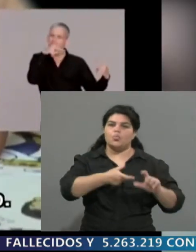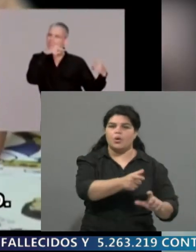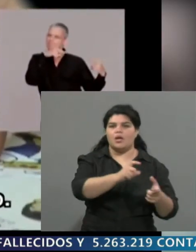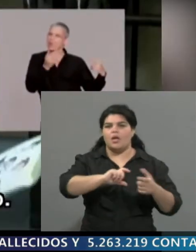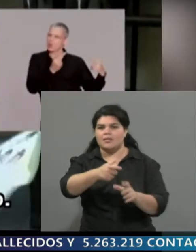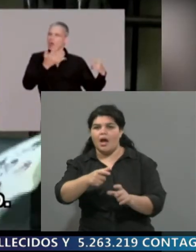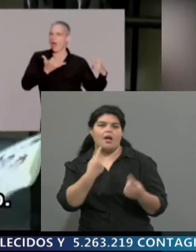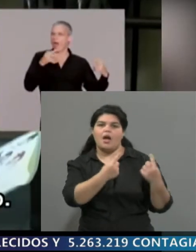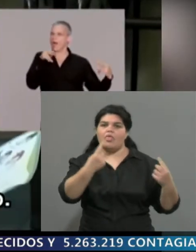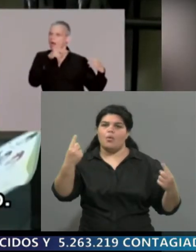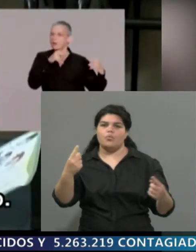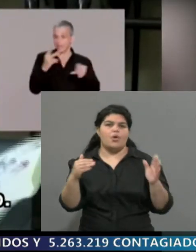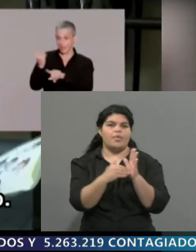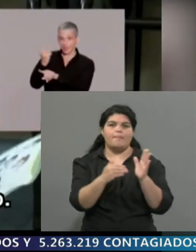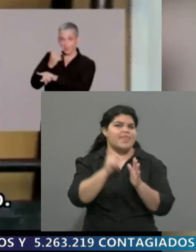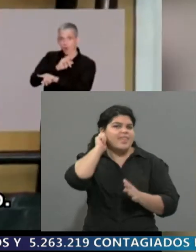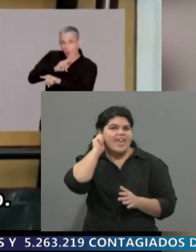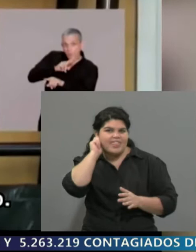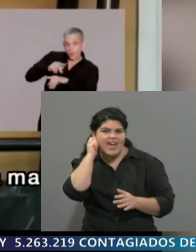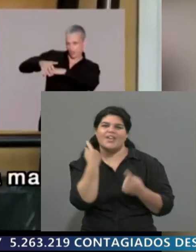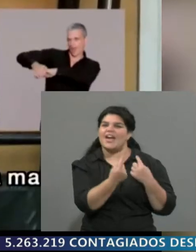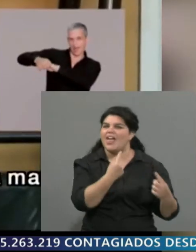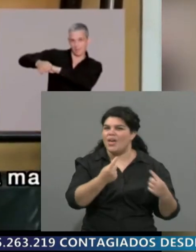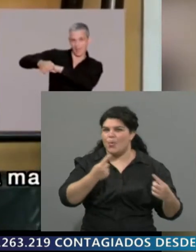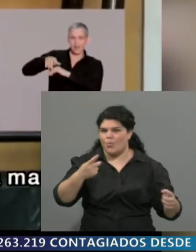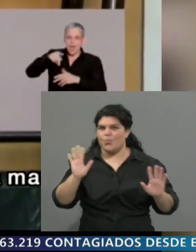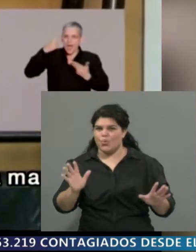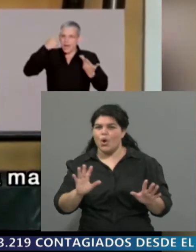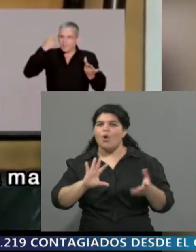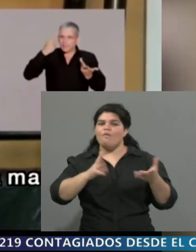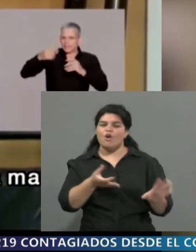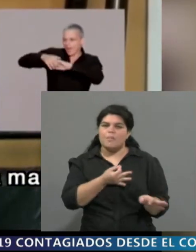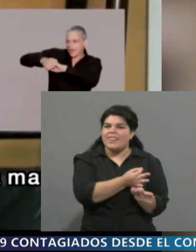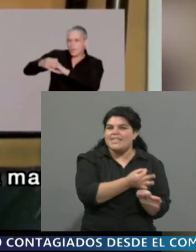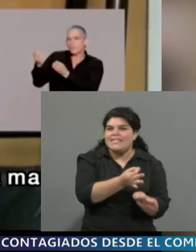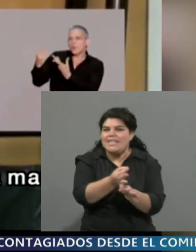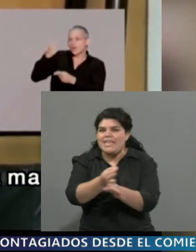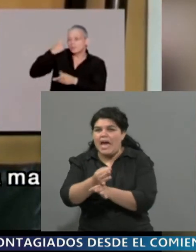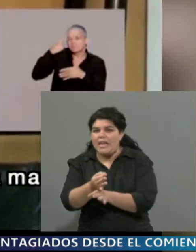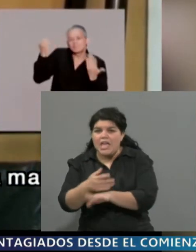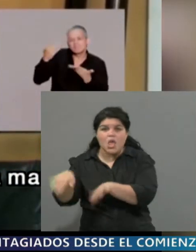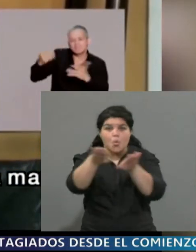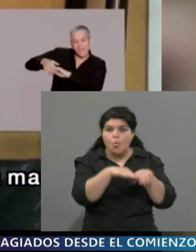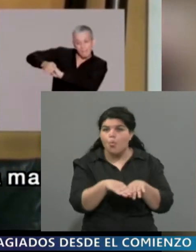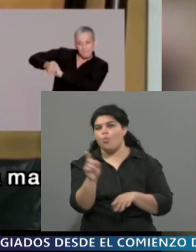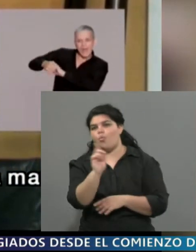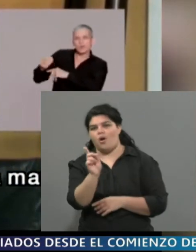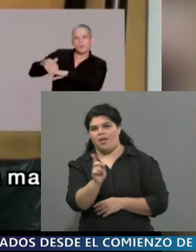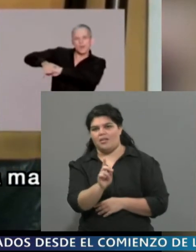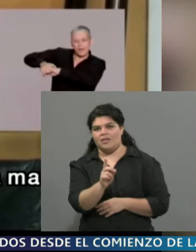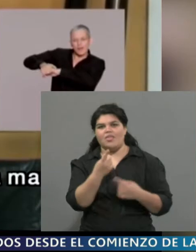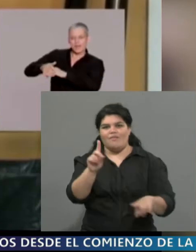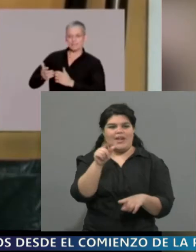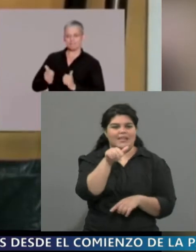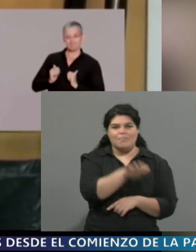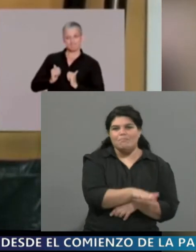también adaptando a la edad de las personas con las que se está trabajando, ¿no? No es lo mismo, obviamente, que con una persona de 5